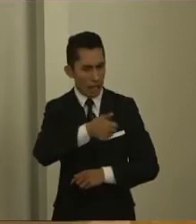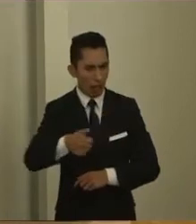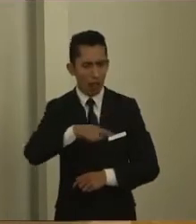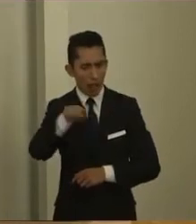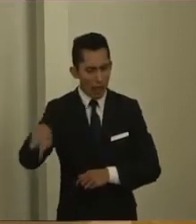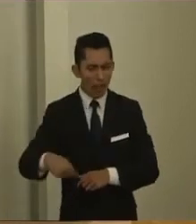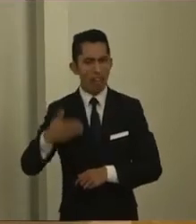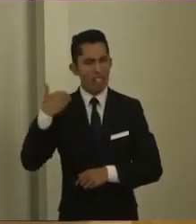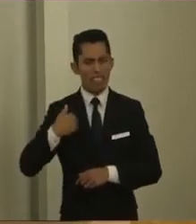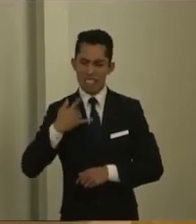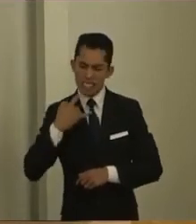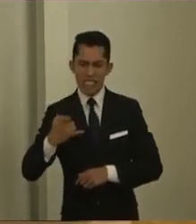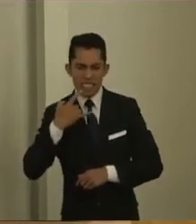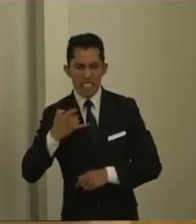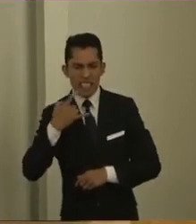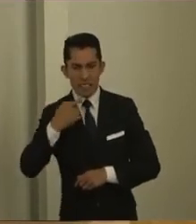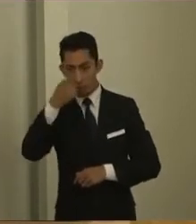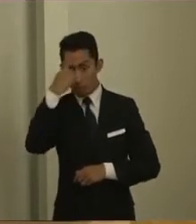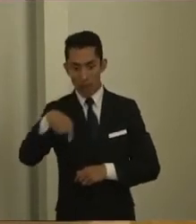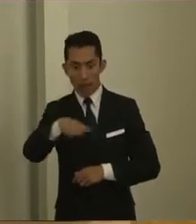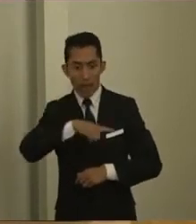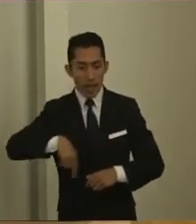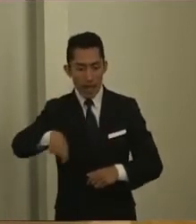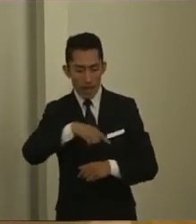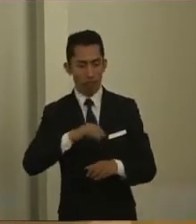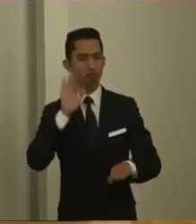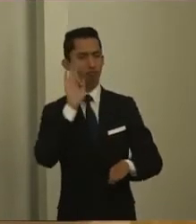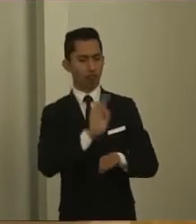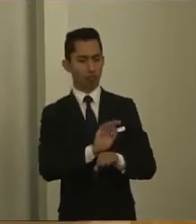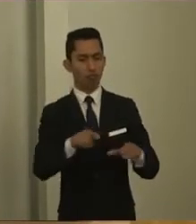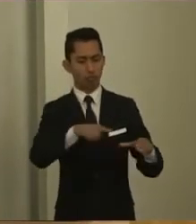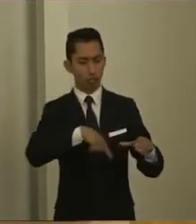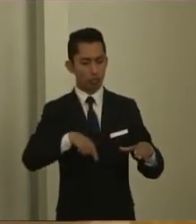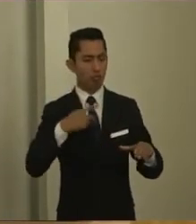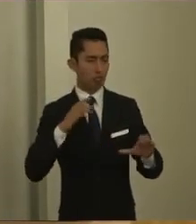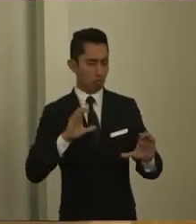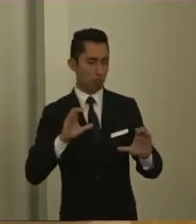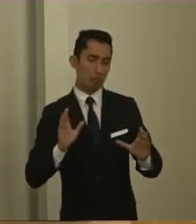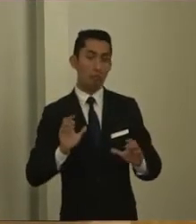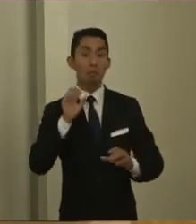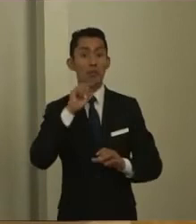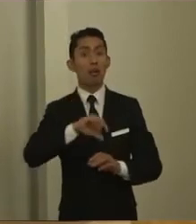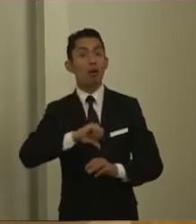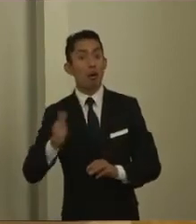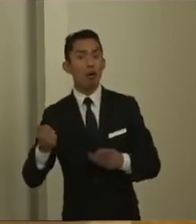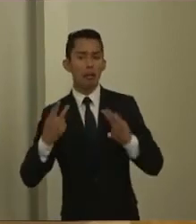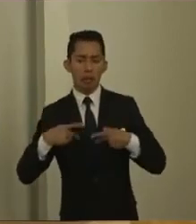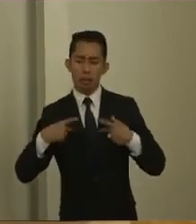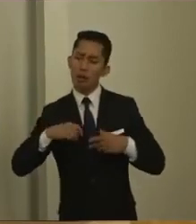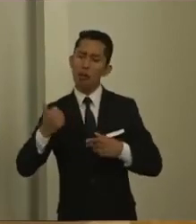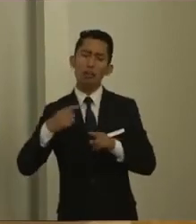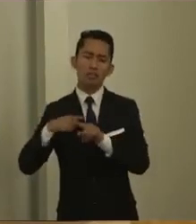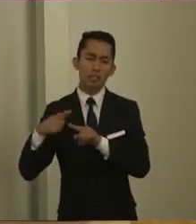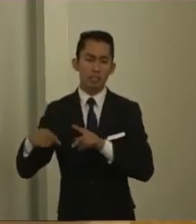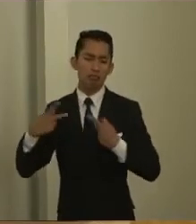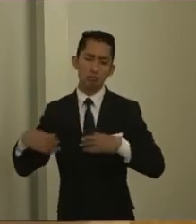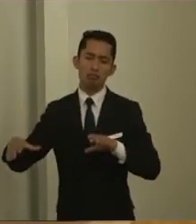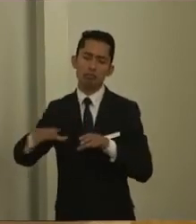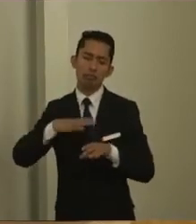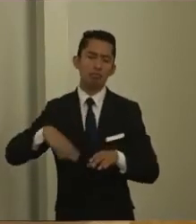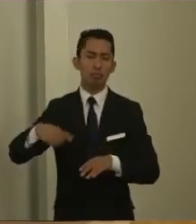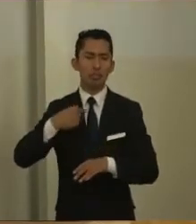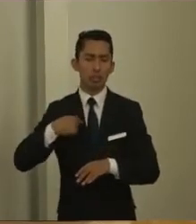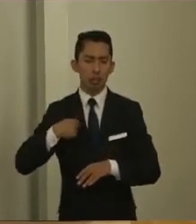lucha en la defensa del territorio y a todos los integrantes de la sociedad civil y permítanme hacerlo